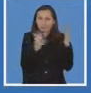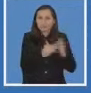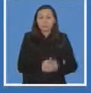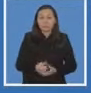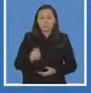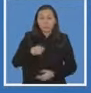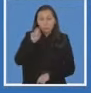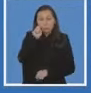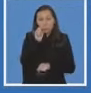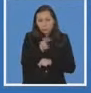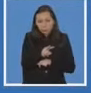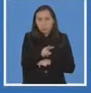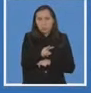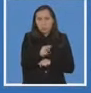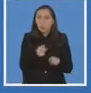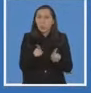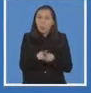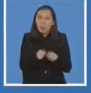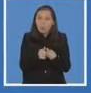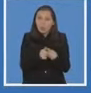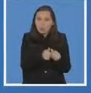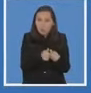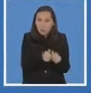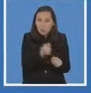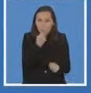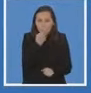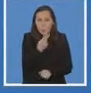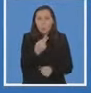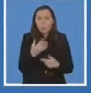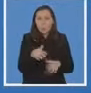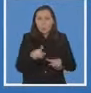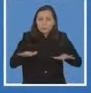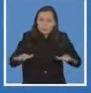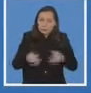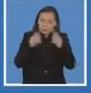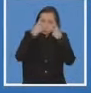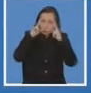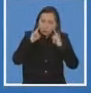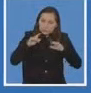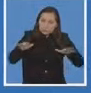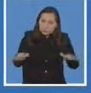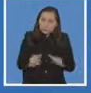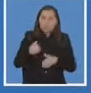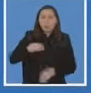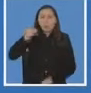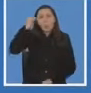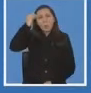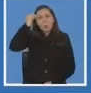me tocó ver y seguir el esfuerzo que le puso. Y yo me acuerdo cuando estábamos en el